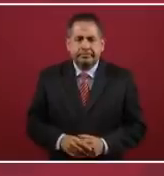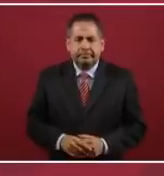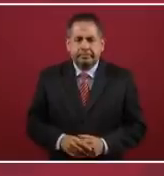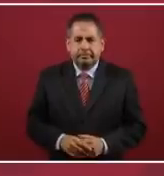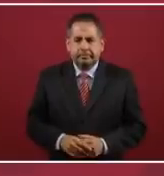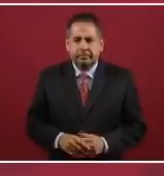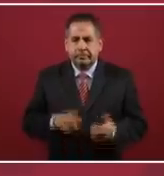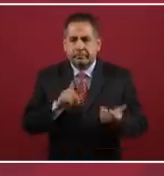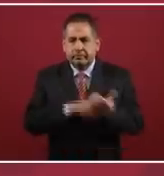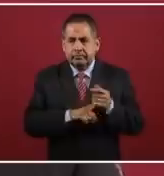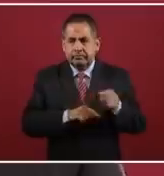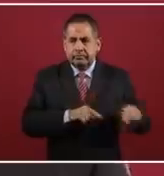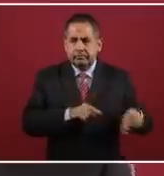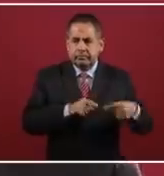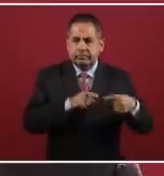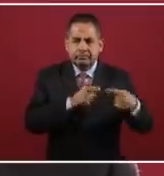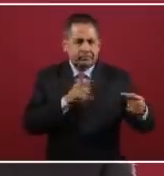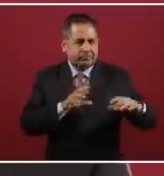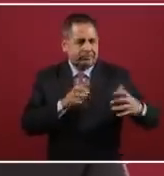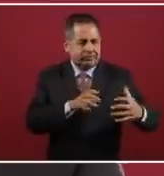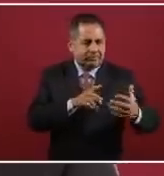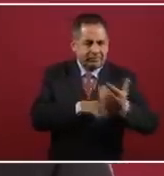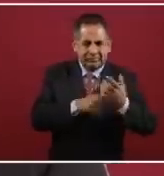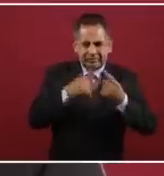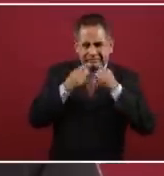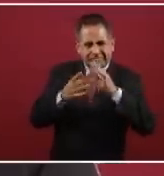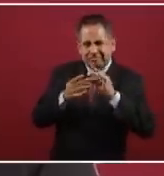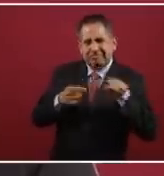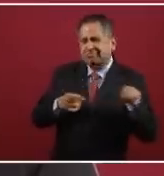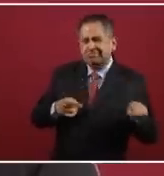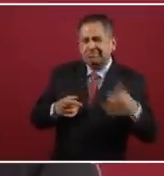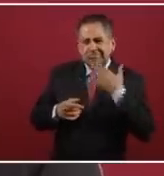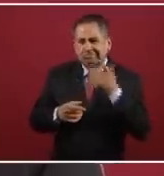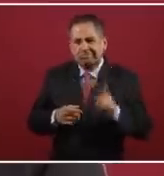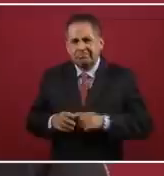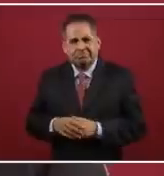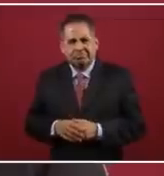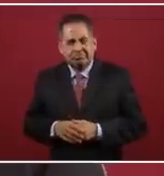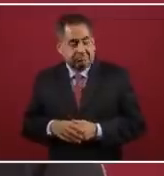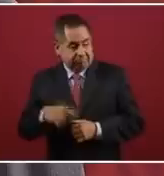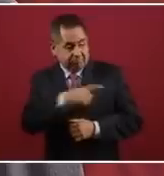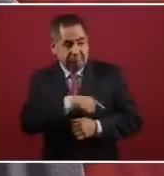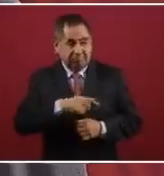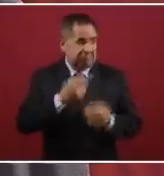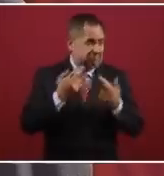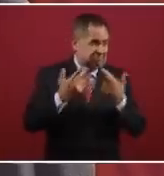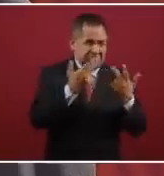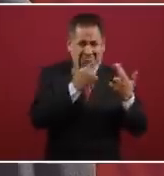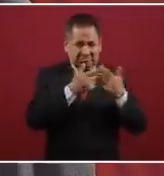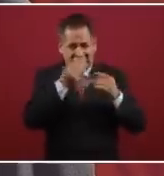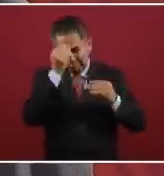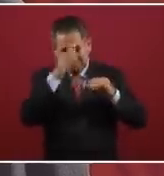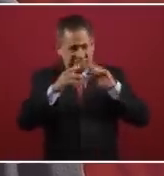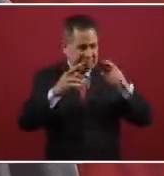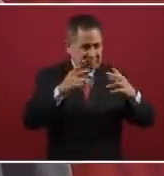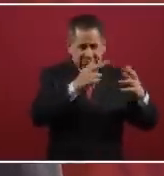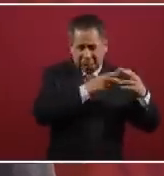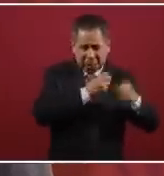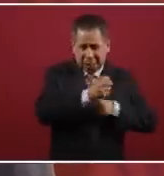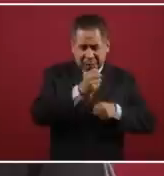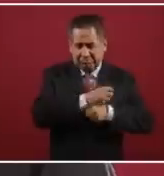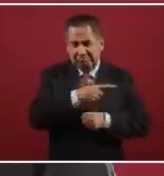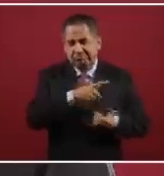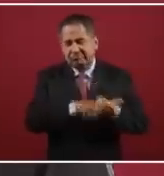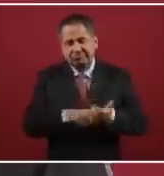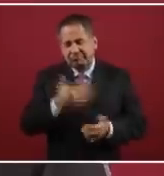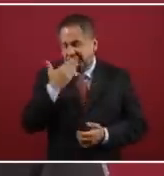Incluso están a favor de los explotadores, los que participan en actos de